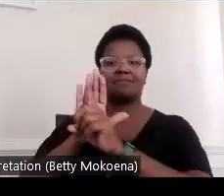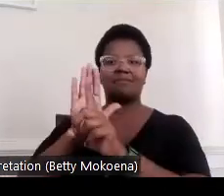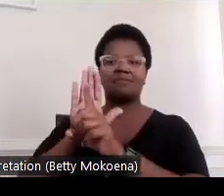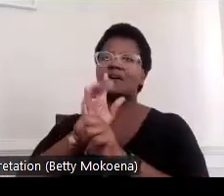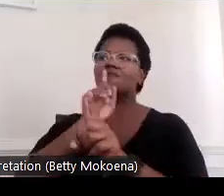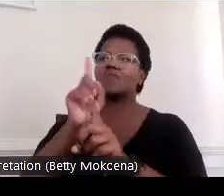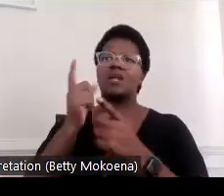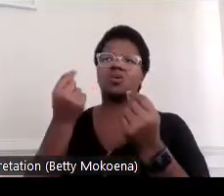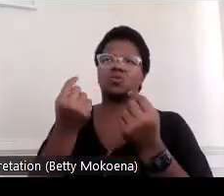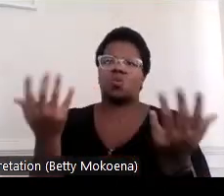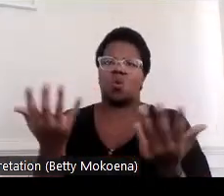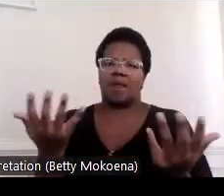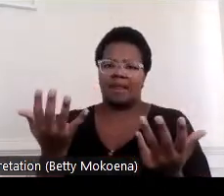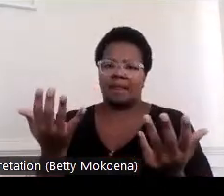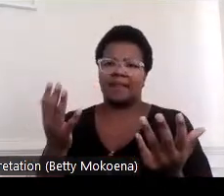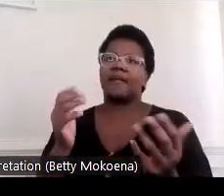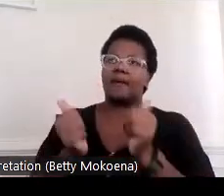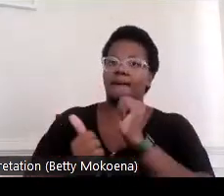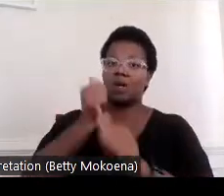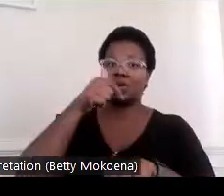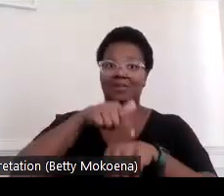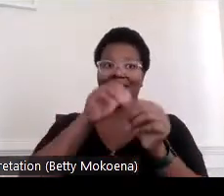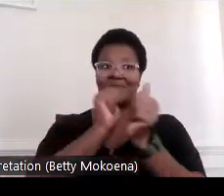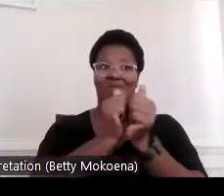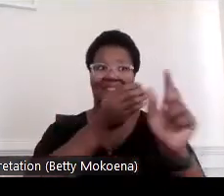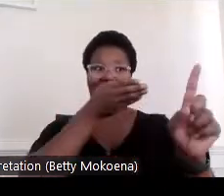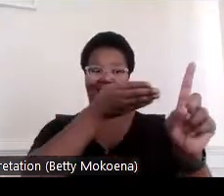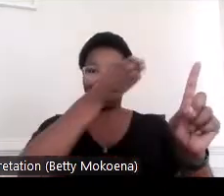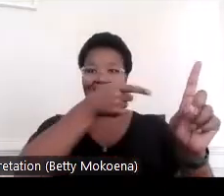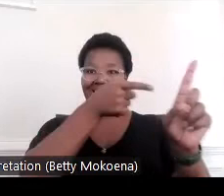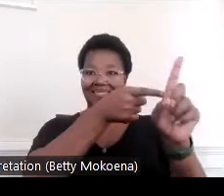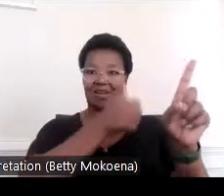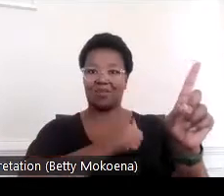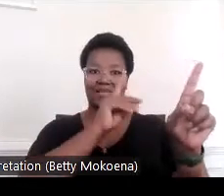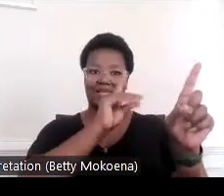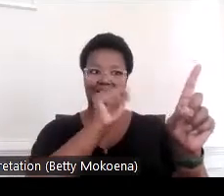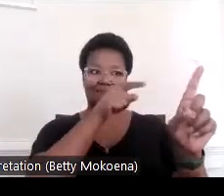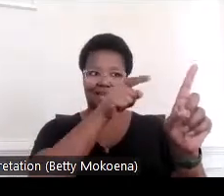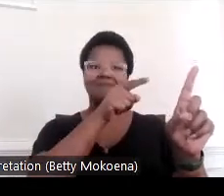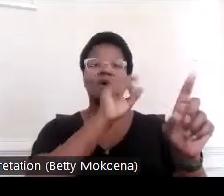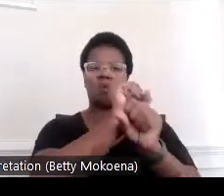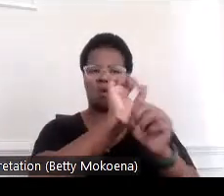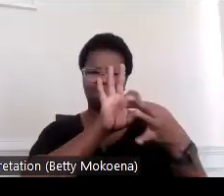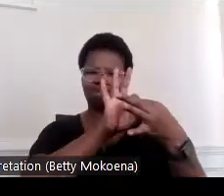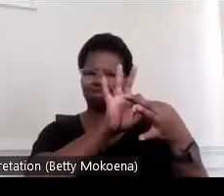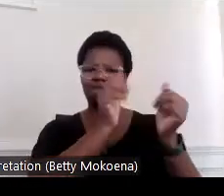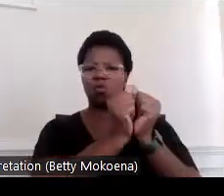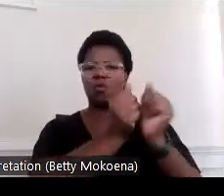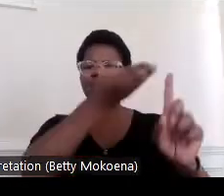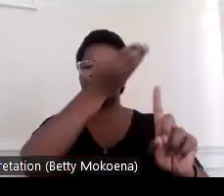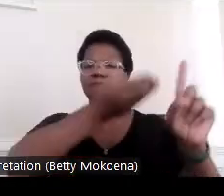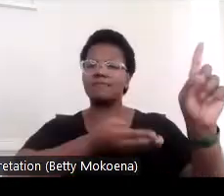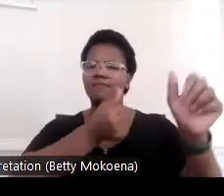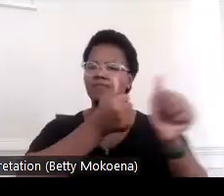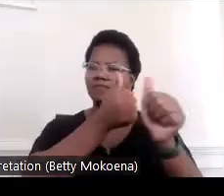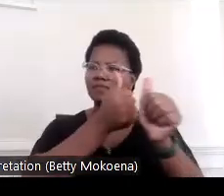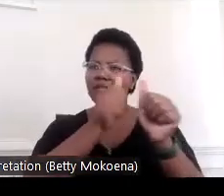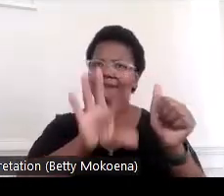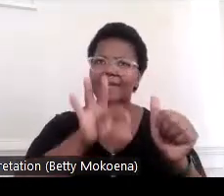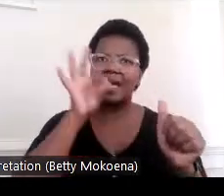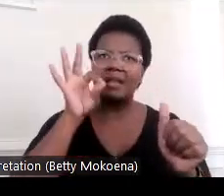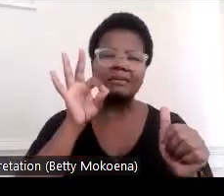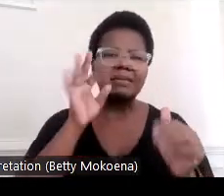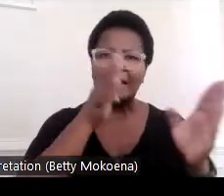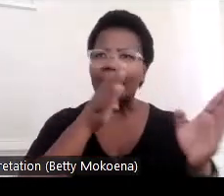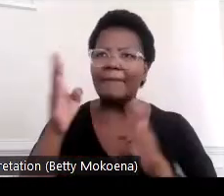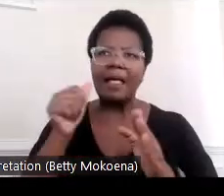dos proveedores de servicio frecuentemente son los que pasan la mayor parte del tiempo con esa persona y tal vez son a los primeros